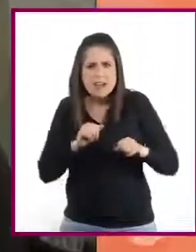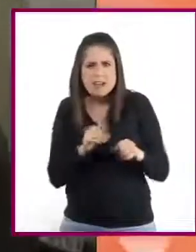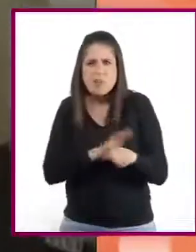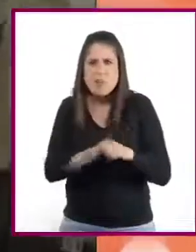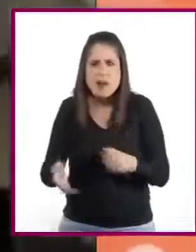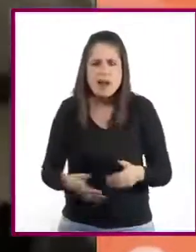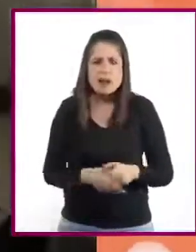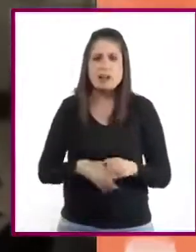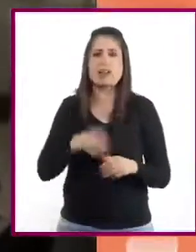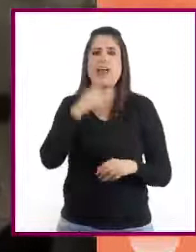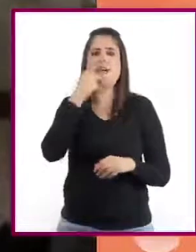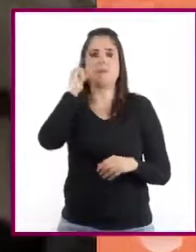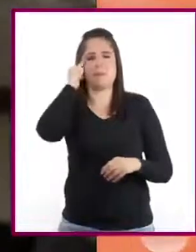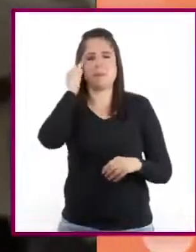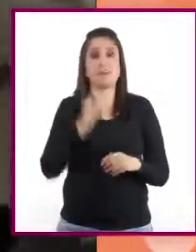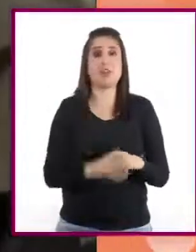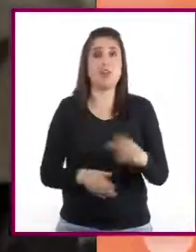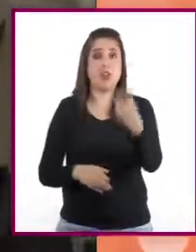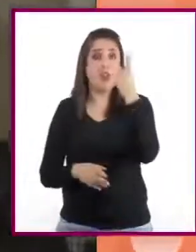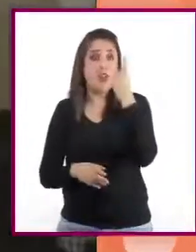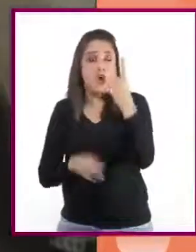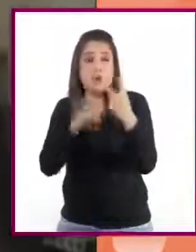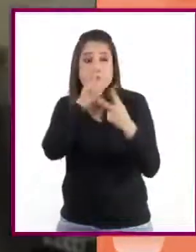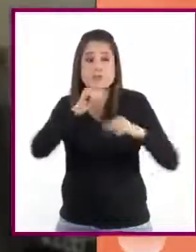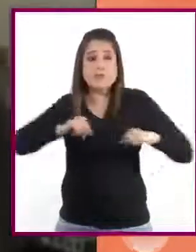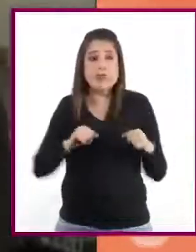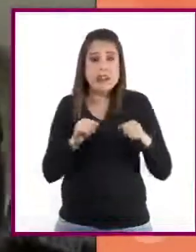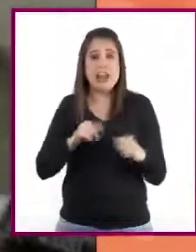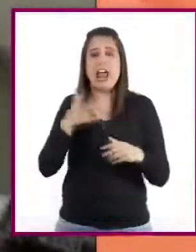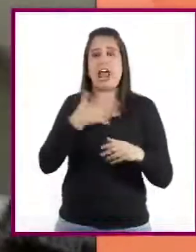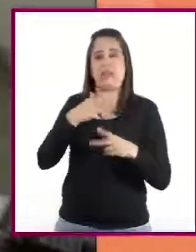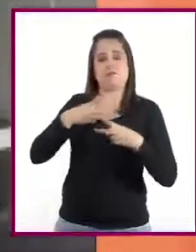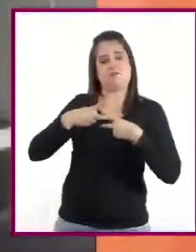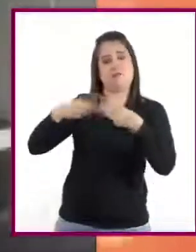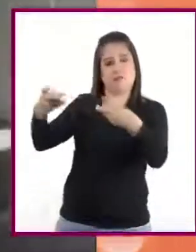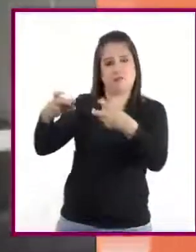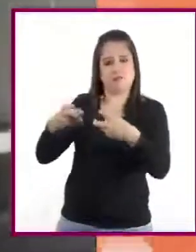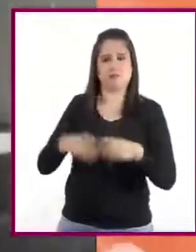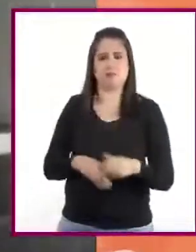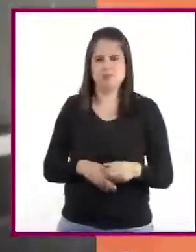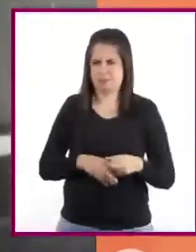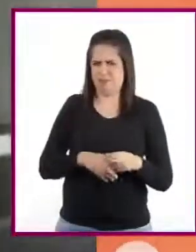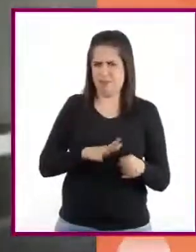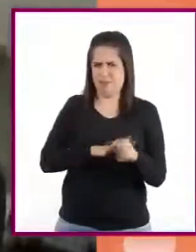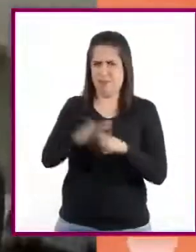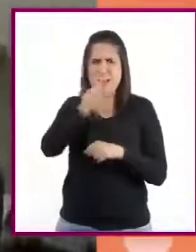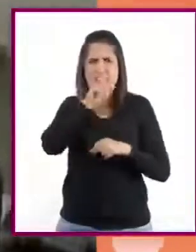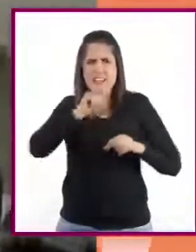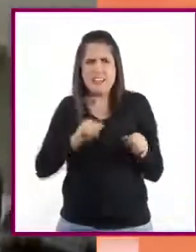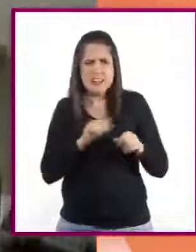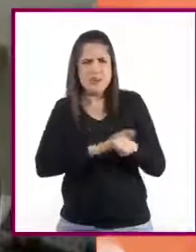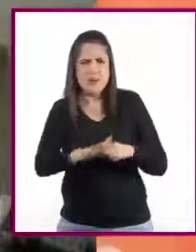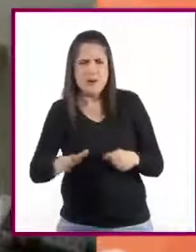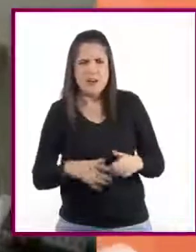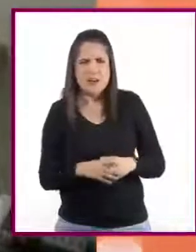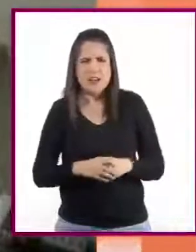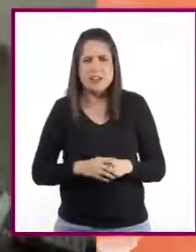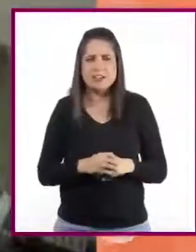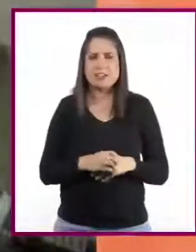chacura. Dos de sus gallinas están en su corral, señor. ¿De qué gallina se trata? Ya ande,